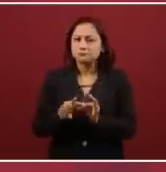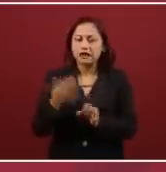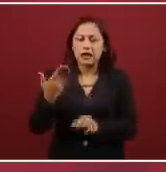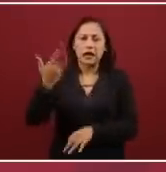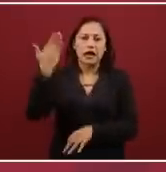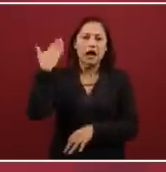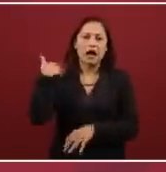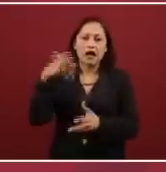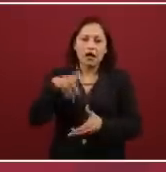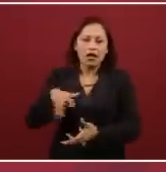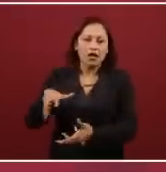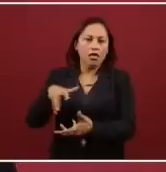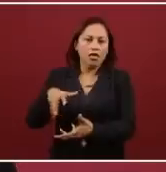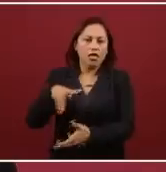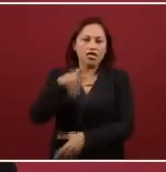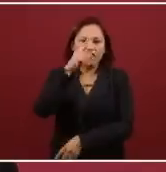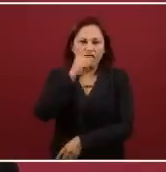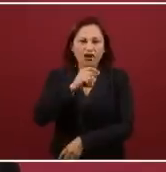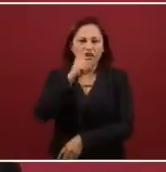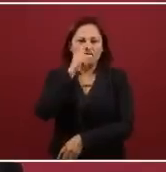Tenemos constancia de eso.